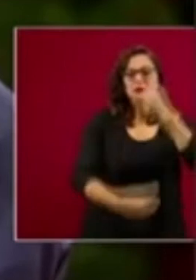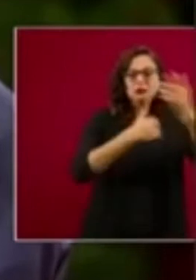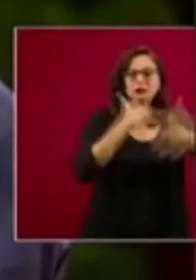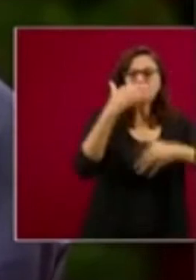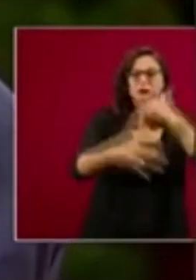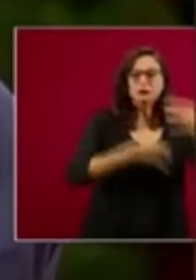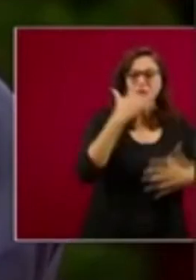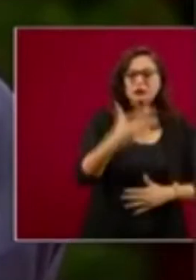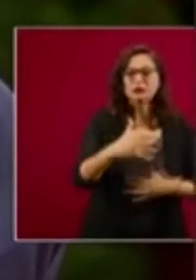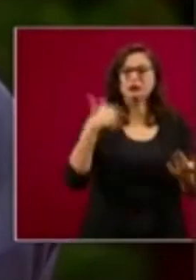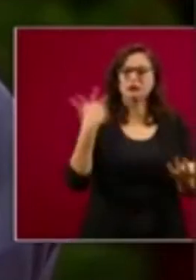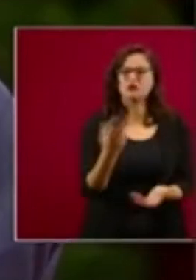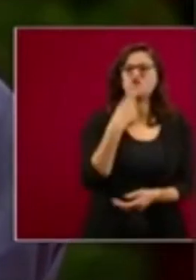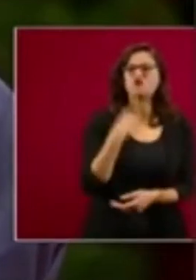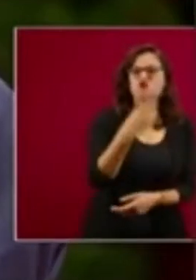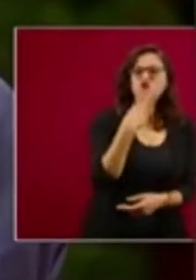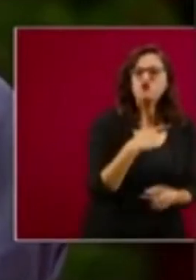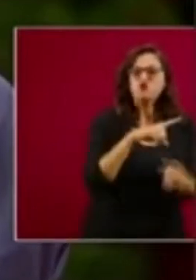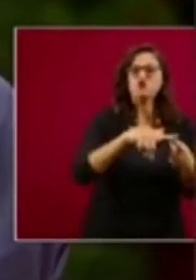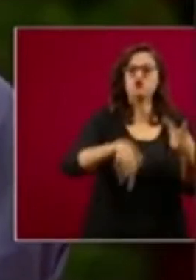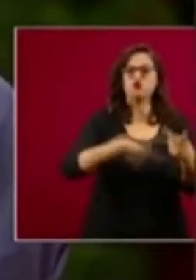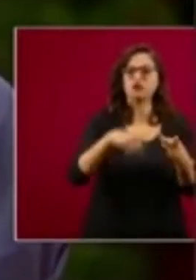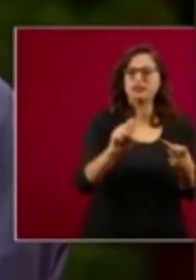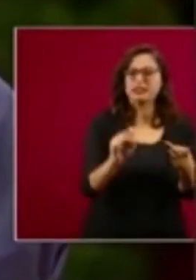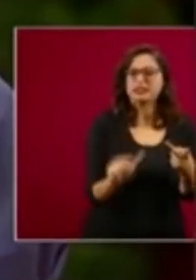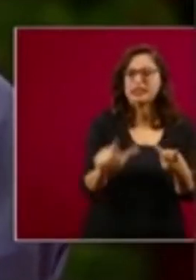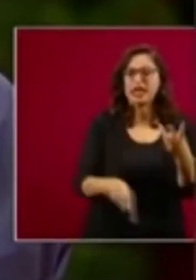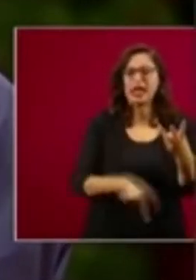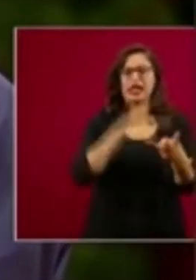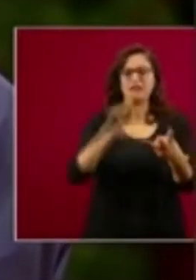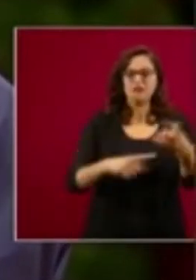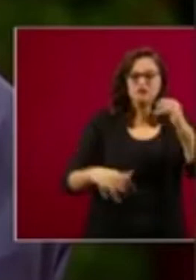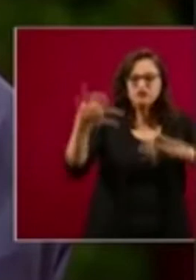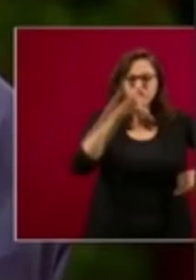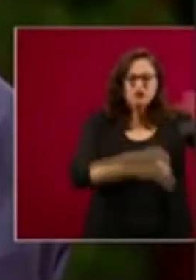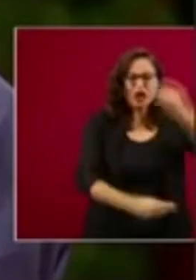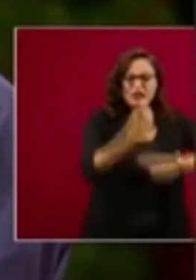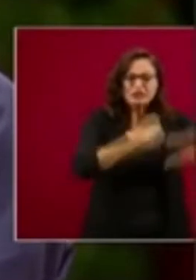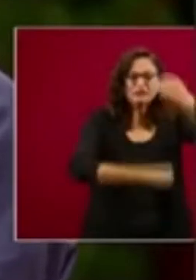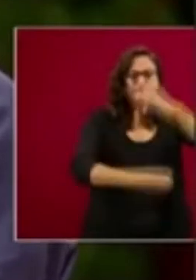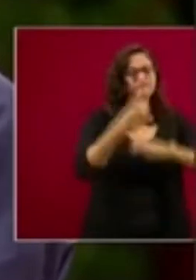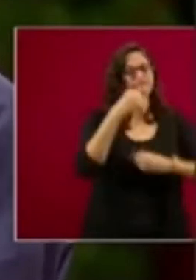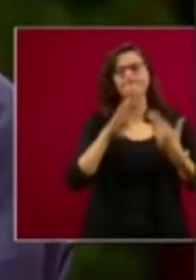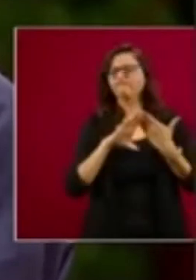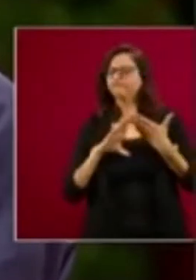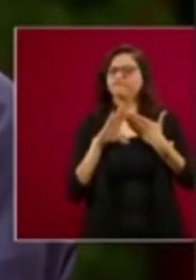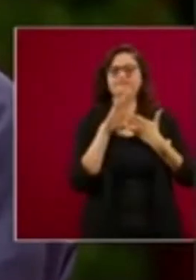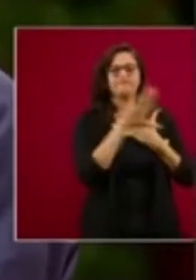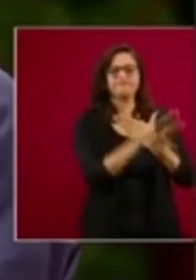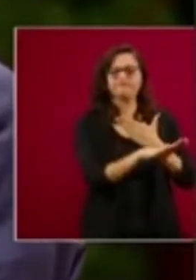los feminicidios creciendo, el tema sobre todo del pésimo manejo en la pandemia.